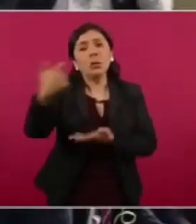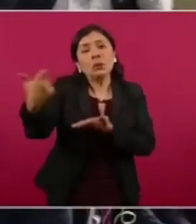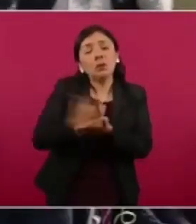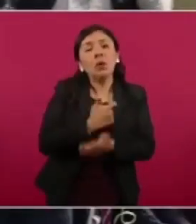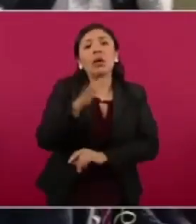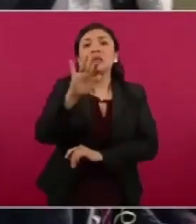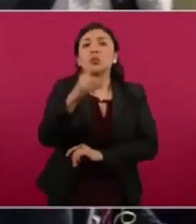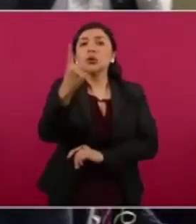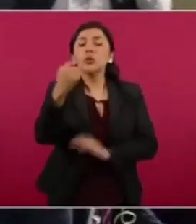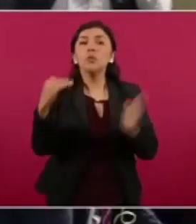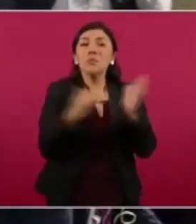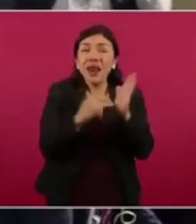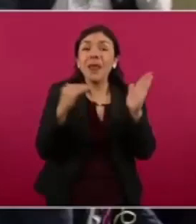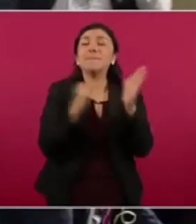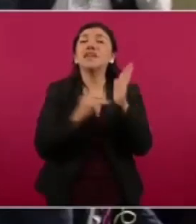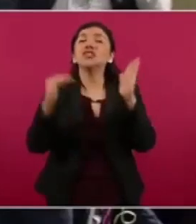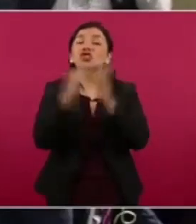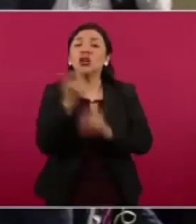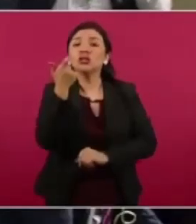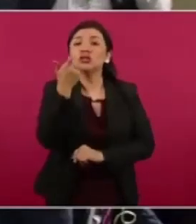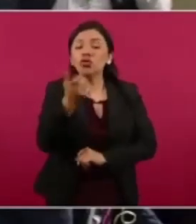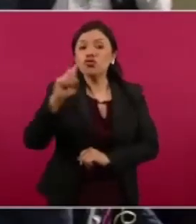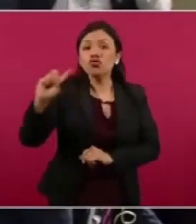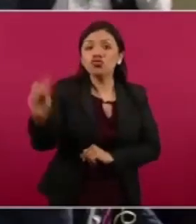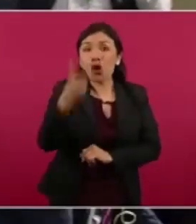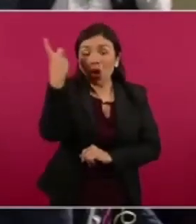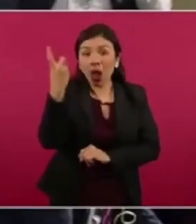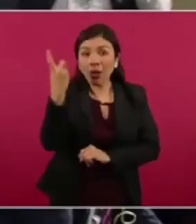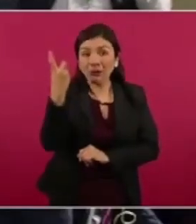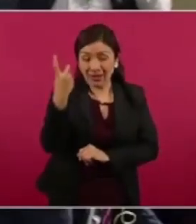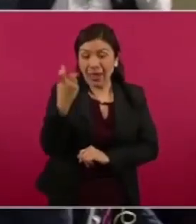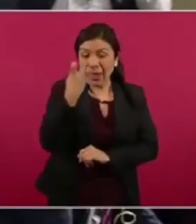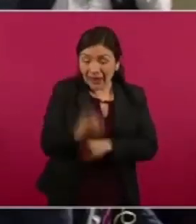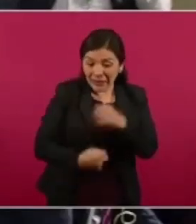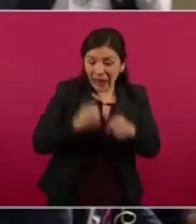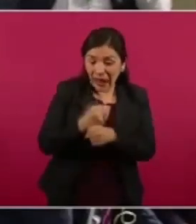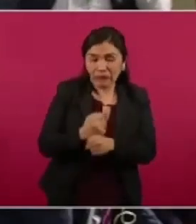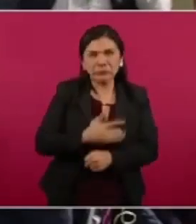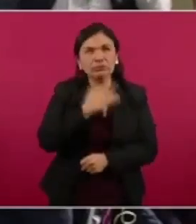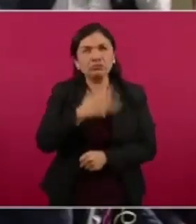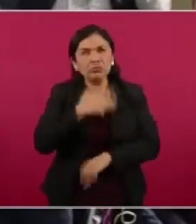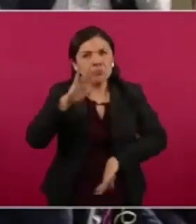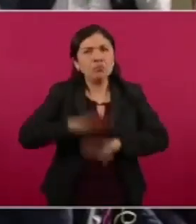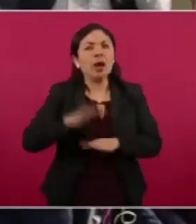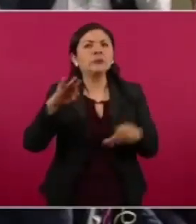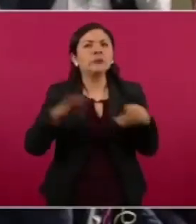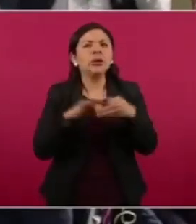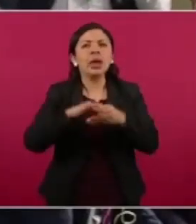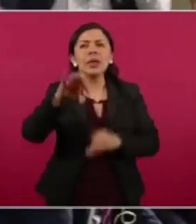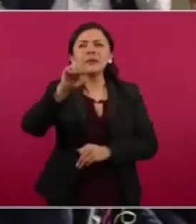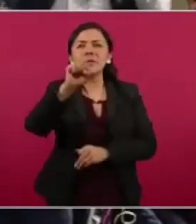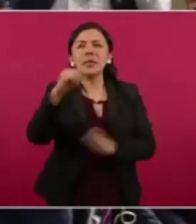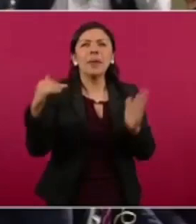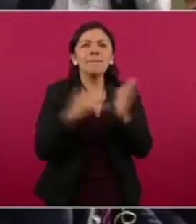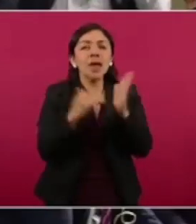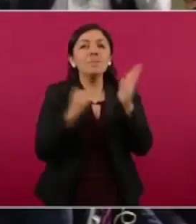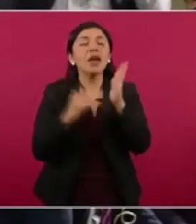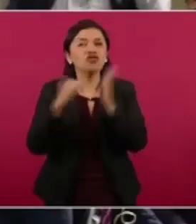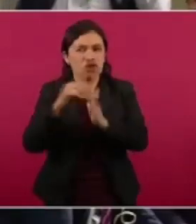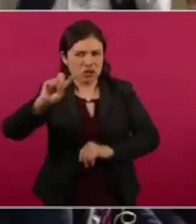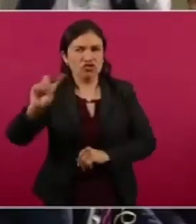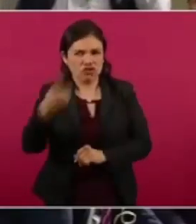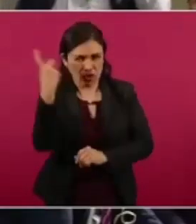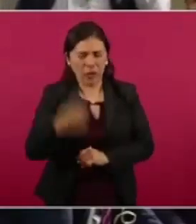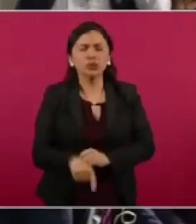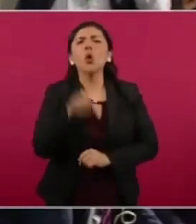de dólares y que para este año 2022 hay una estimación de casi 60 mil millones de dólares. Usted también